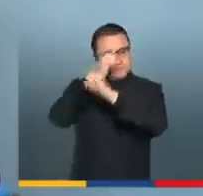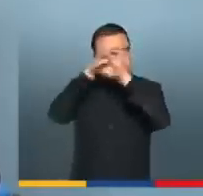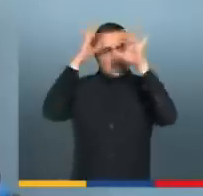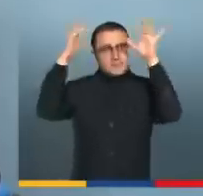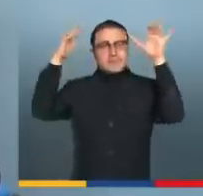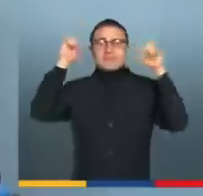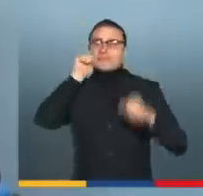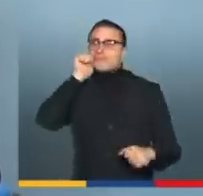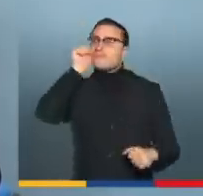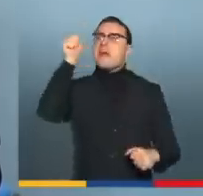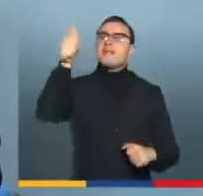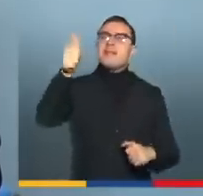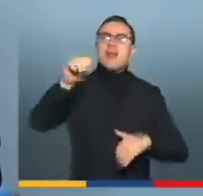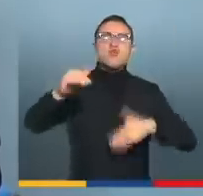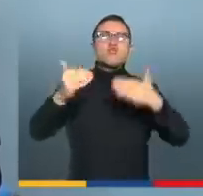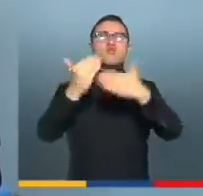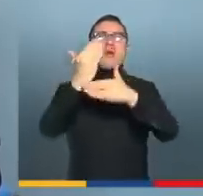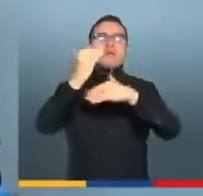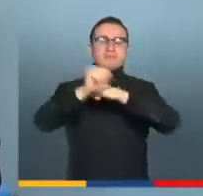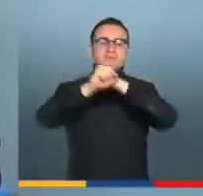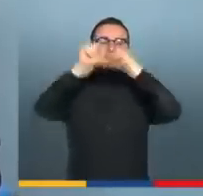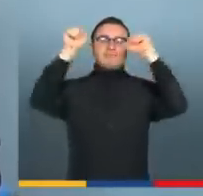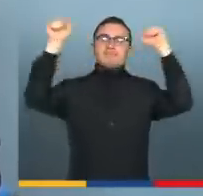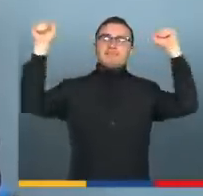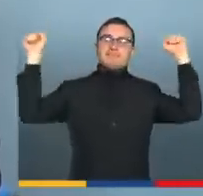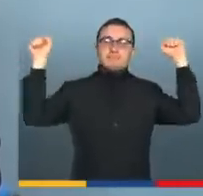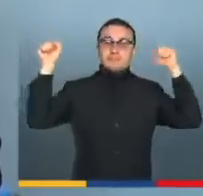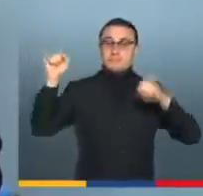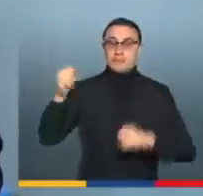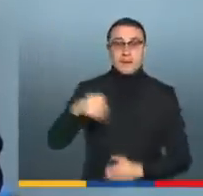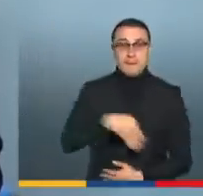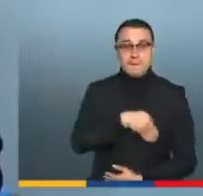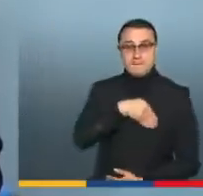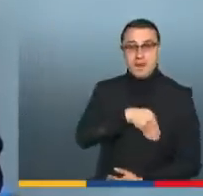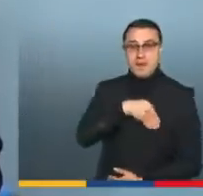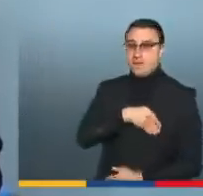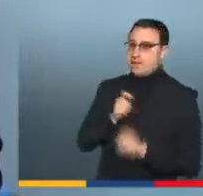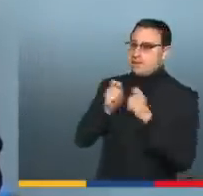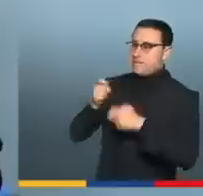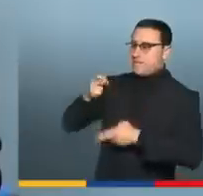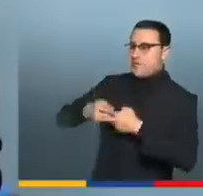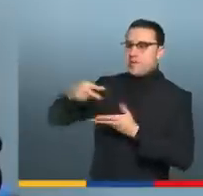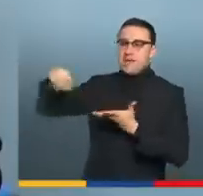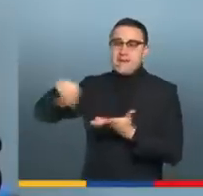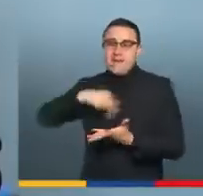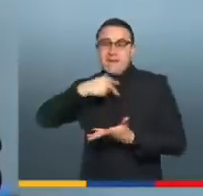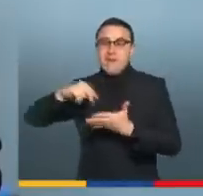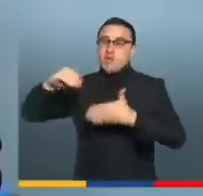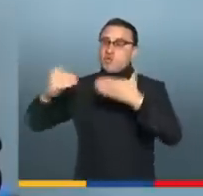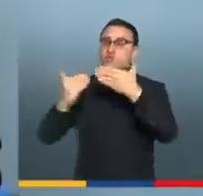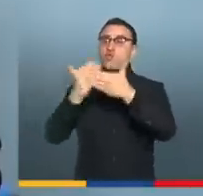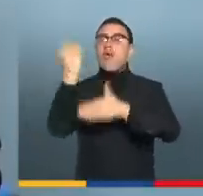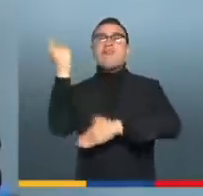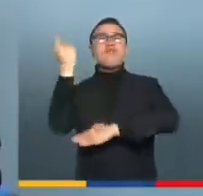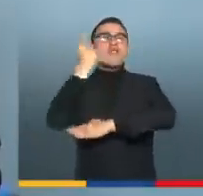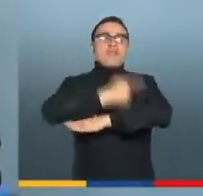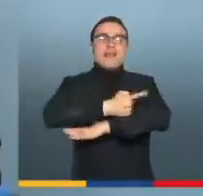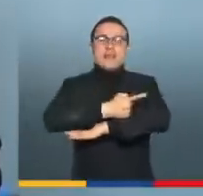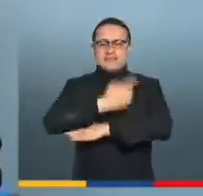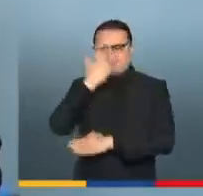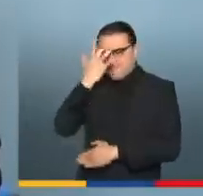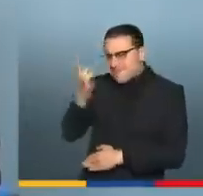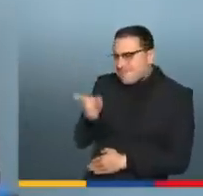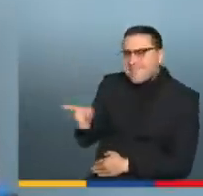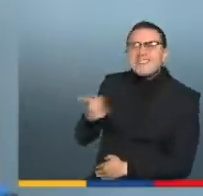también. A Bolívar se le decía bailarín del nuevo día porque le gustaba mucho bailar.